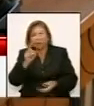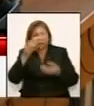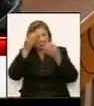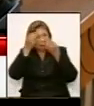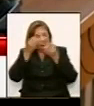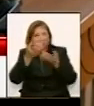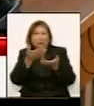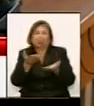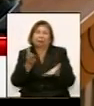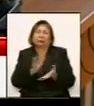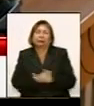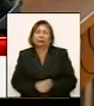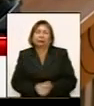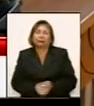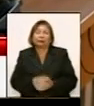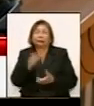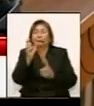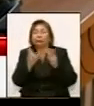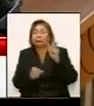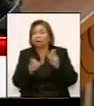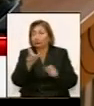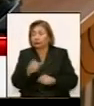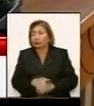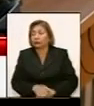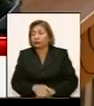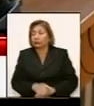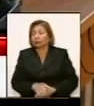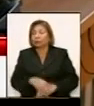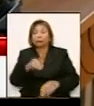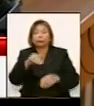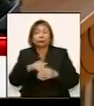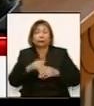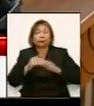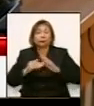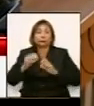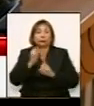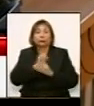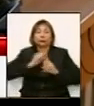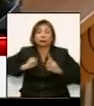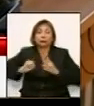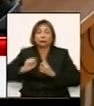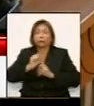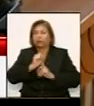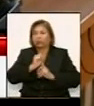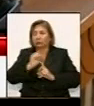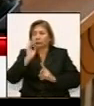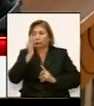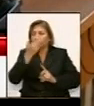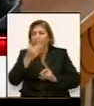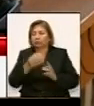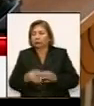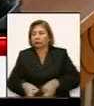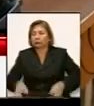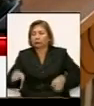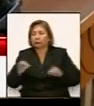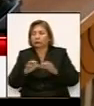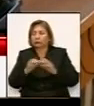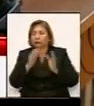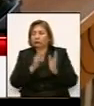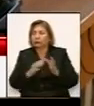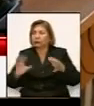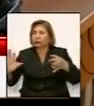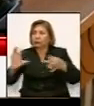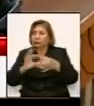lo que debería de cumplir para la ciudadanía. Y en el nivel social, nos parece importante seguir formando